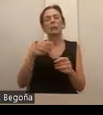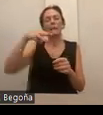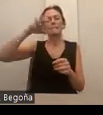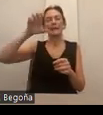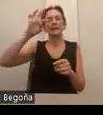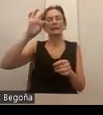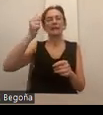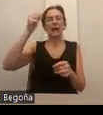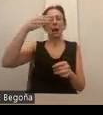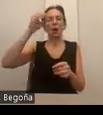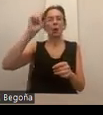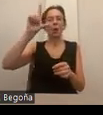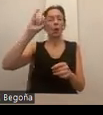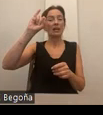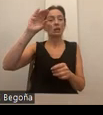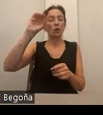aquella